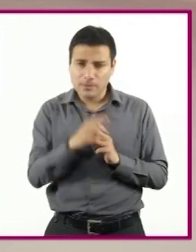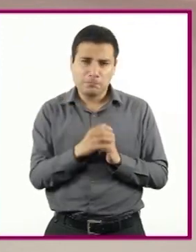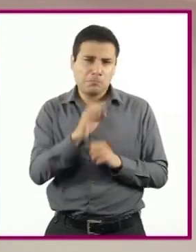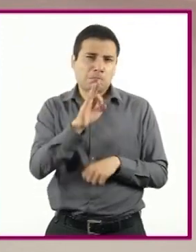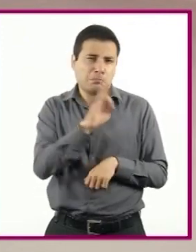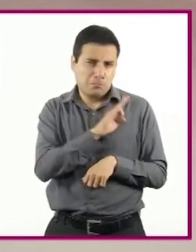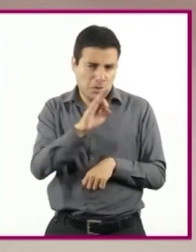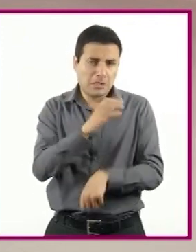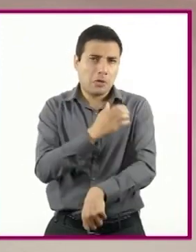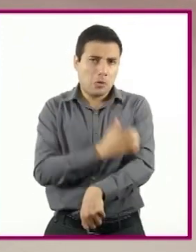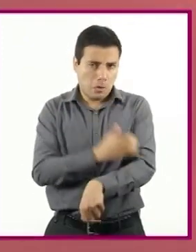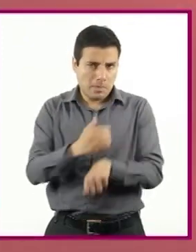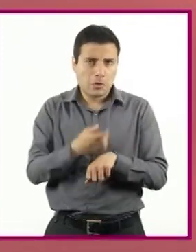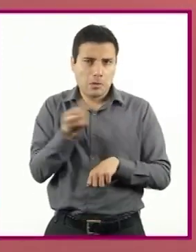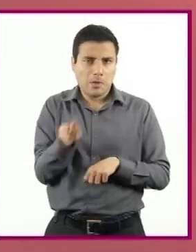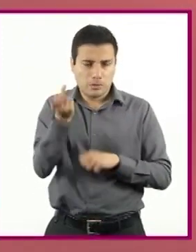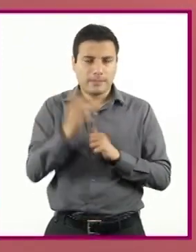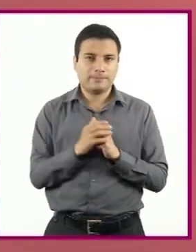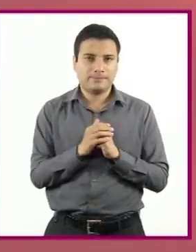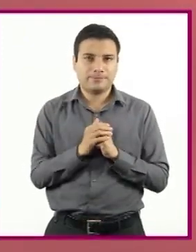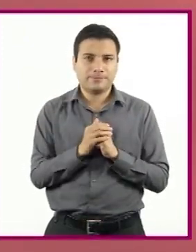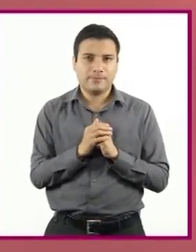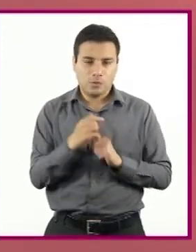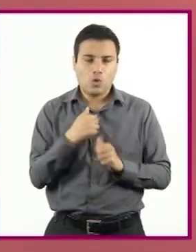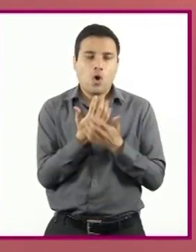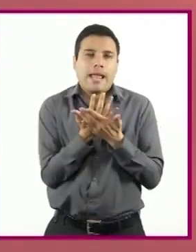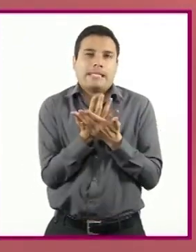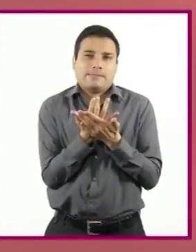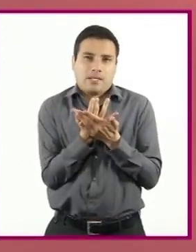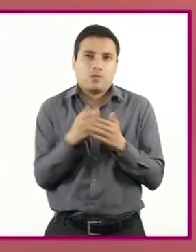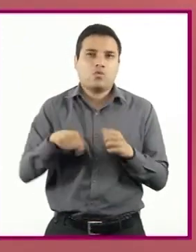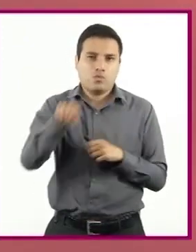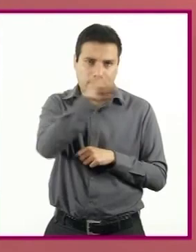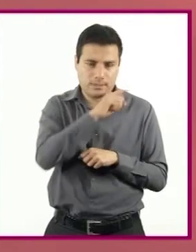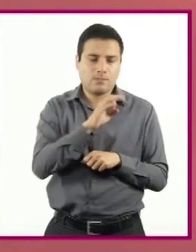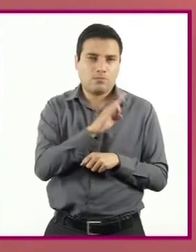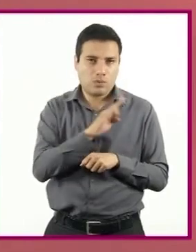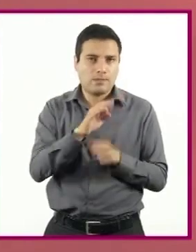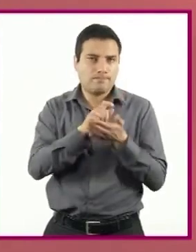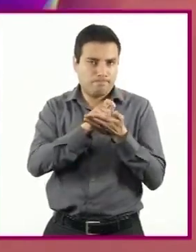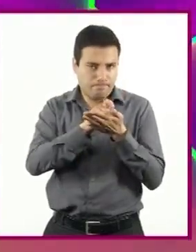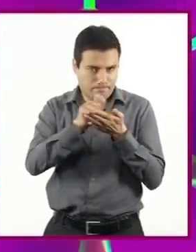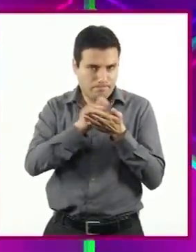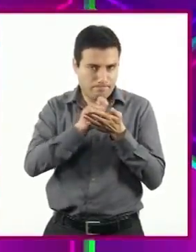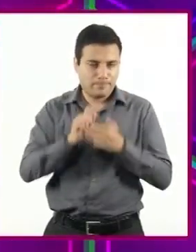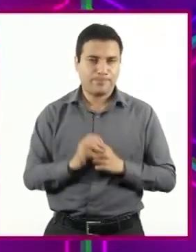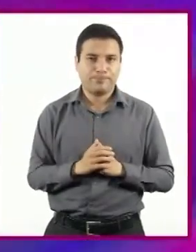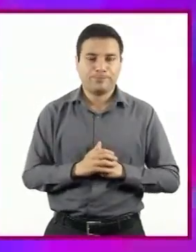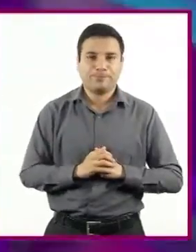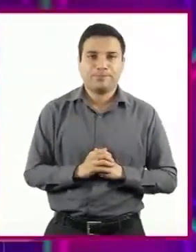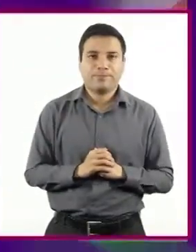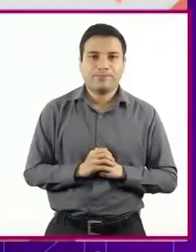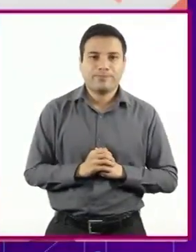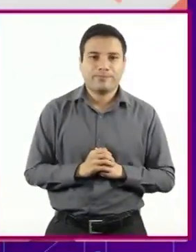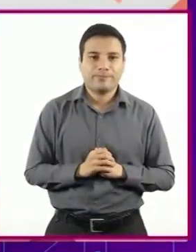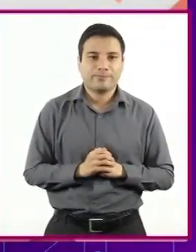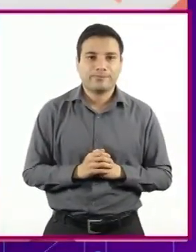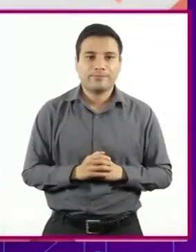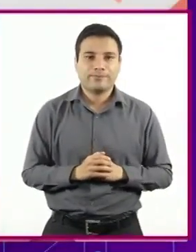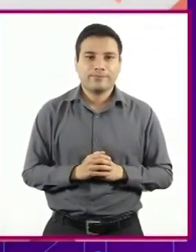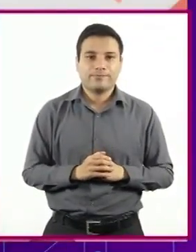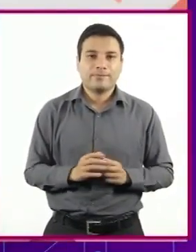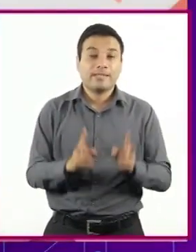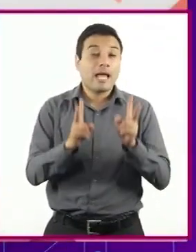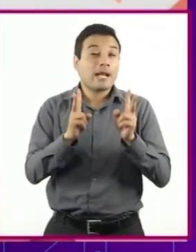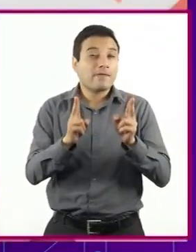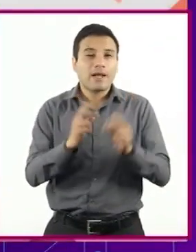sus compañeros. Les daré unos segundos para que vayan haciendo sus anotaciones y empecemos. Un refrán que me